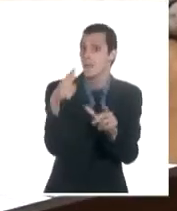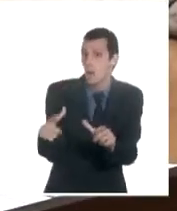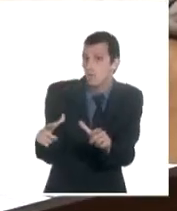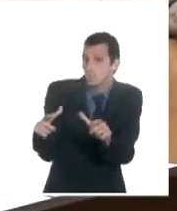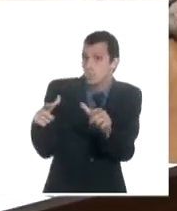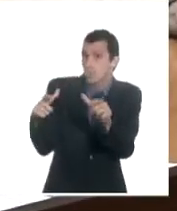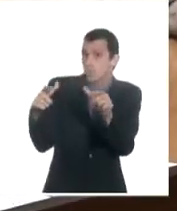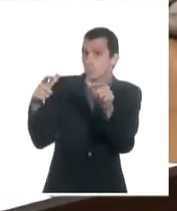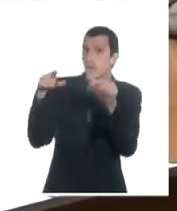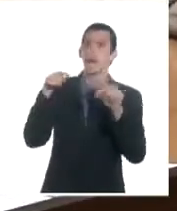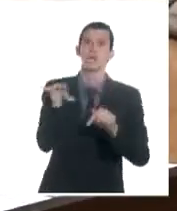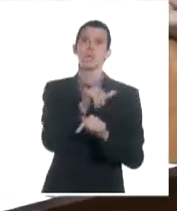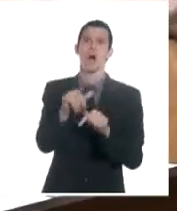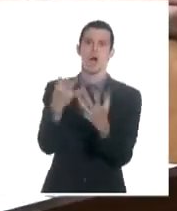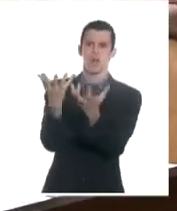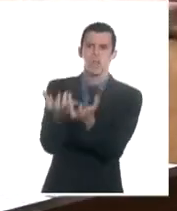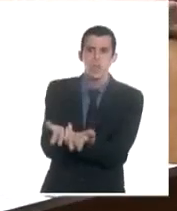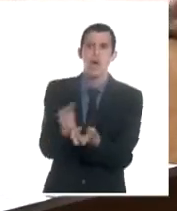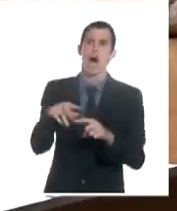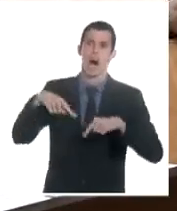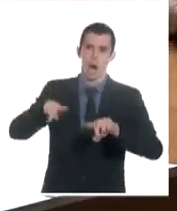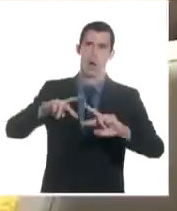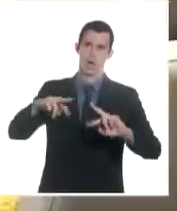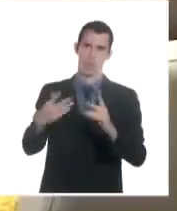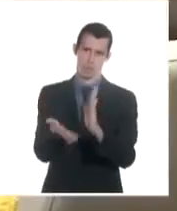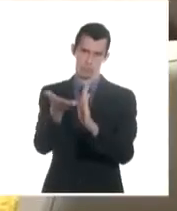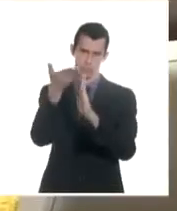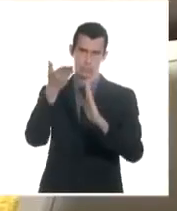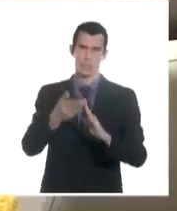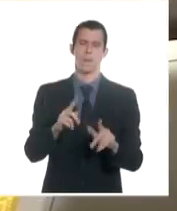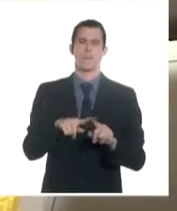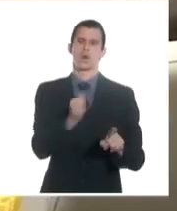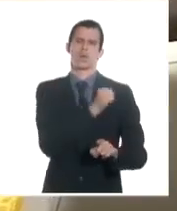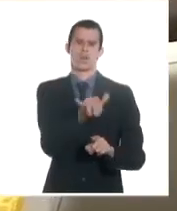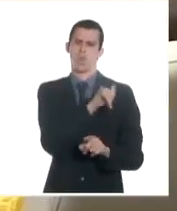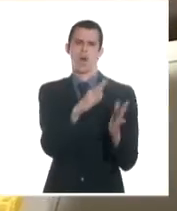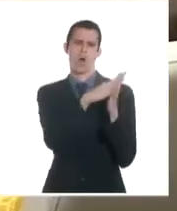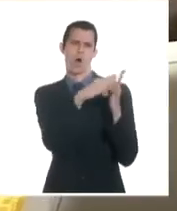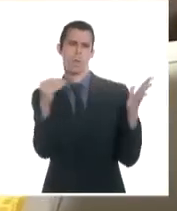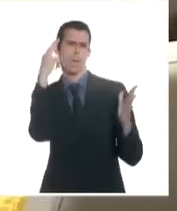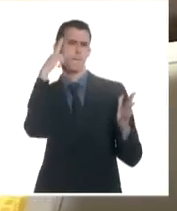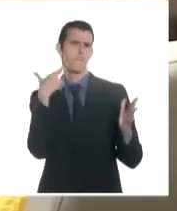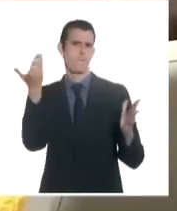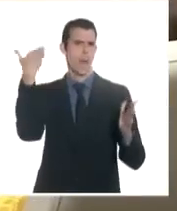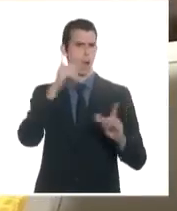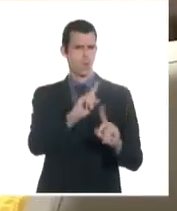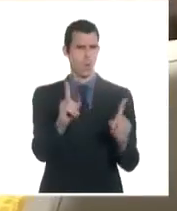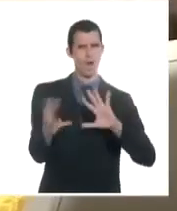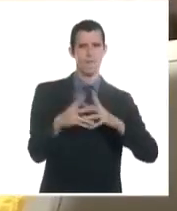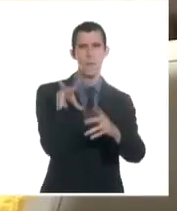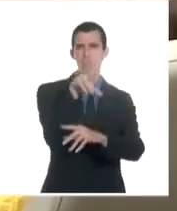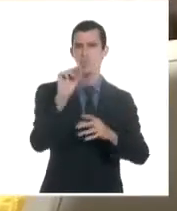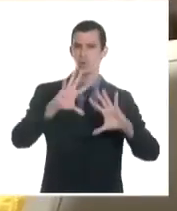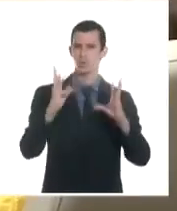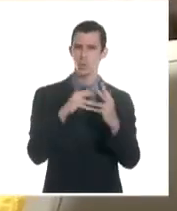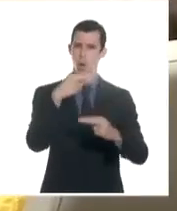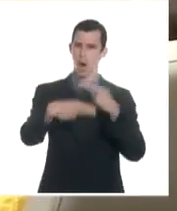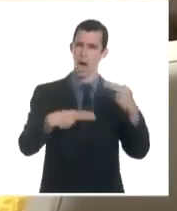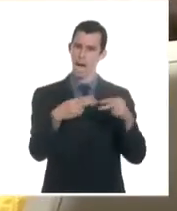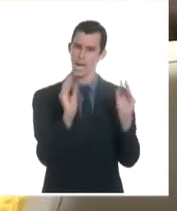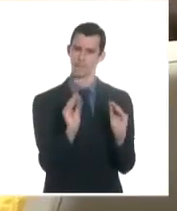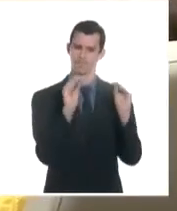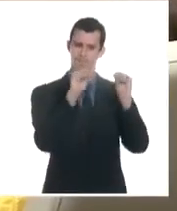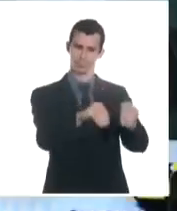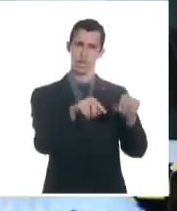que no solo prevé levantar los depósitos destruidos, sino mejorar la infraestructura de esa estratégica entidad ubicada en la zona